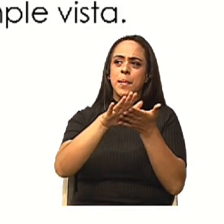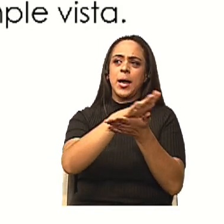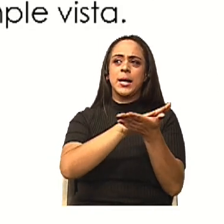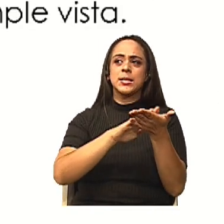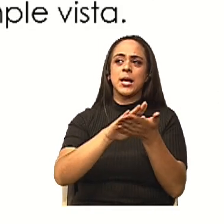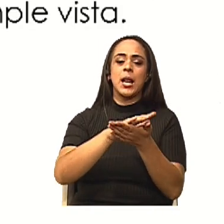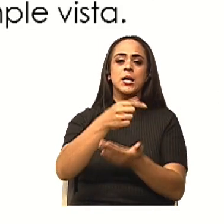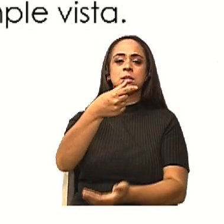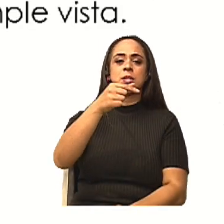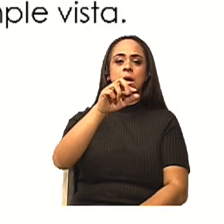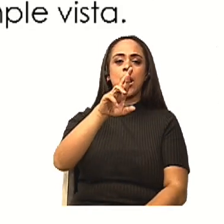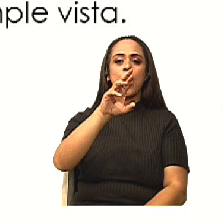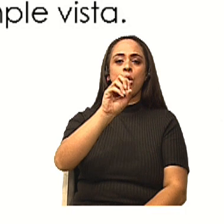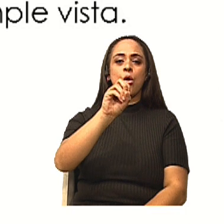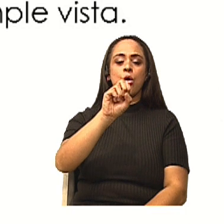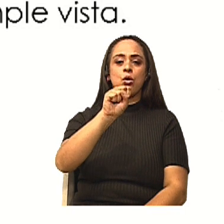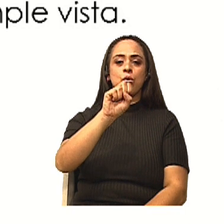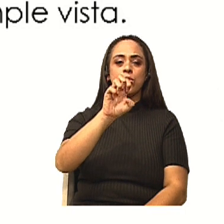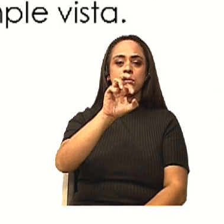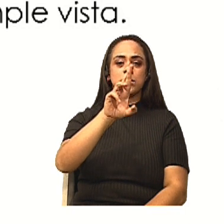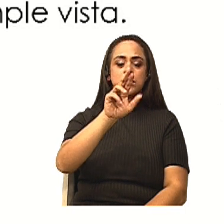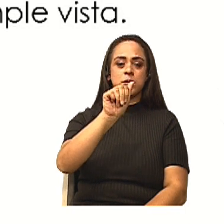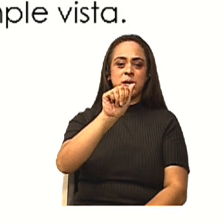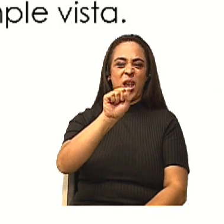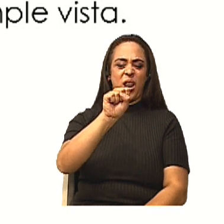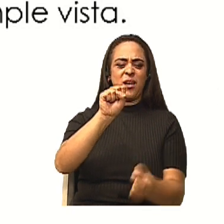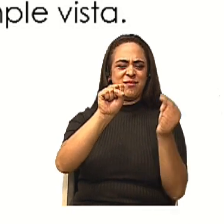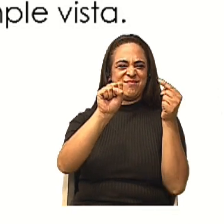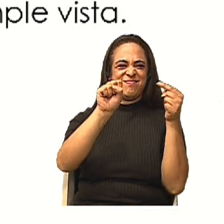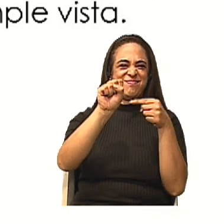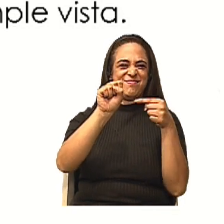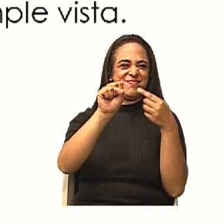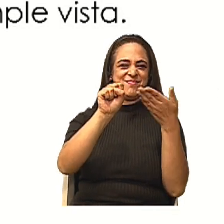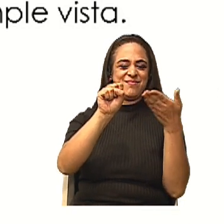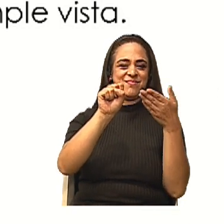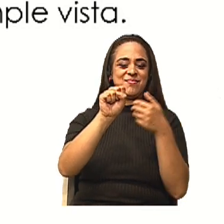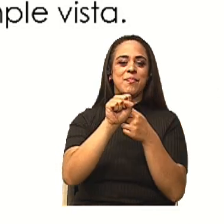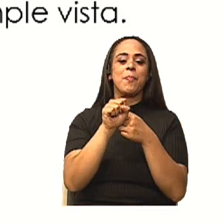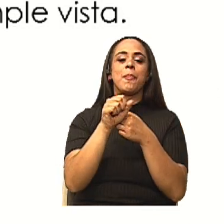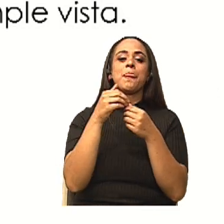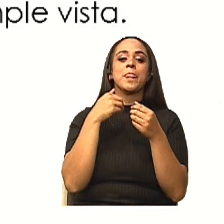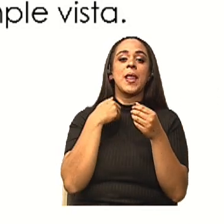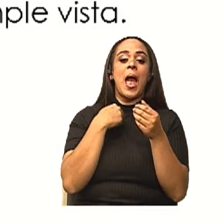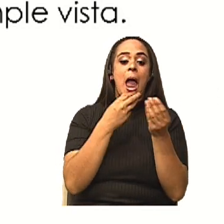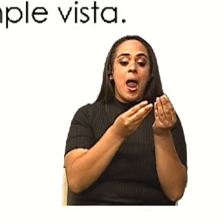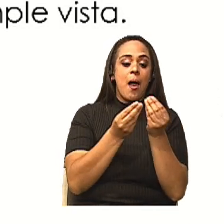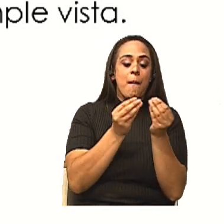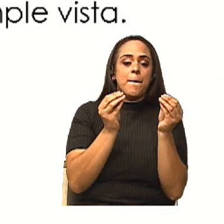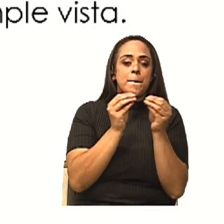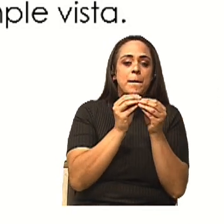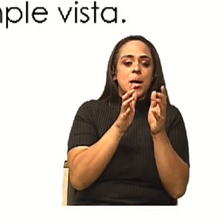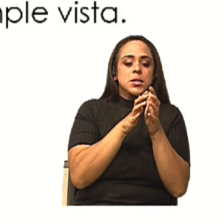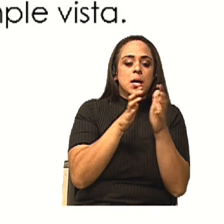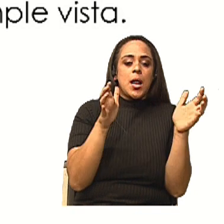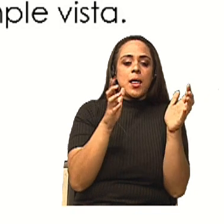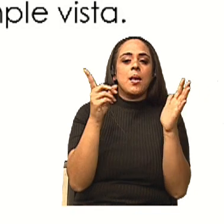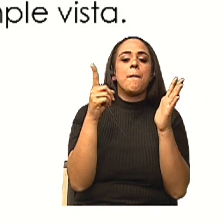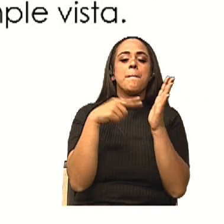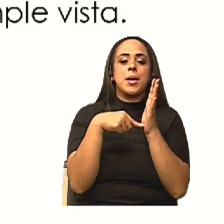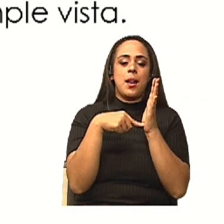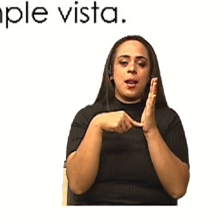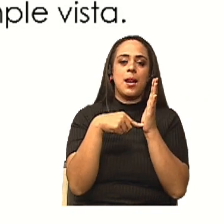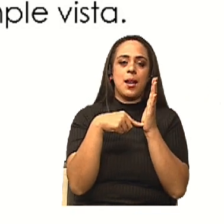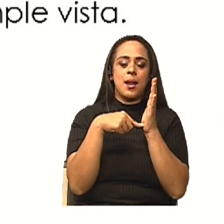a definir como una mezcla grosera tiene partículas que son más grandes a los 1000 nanómetros, o